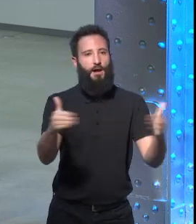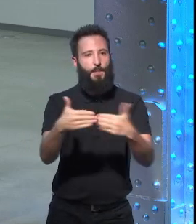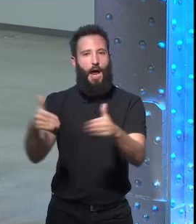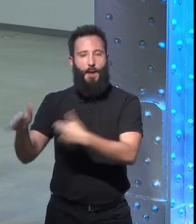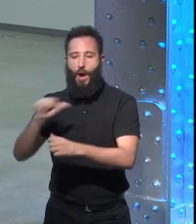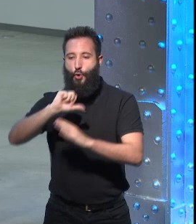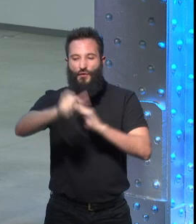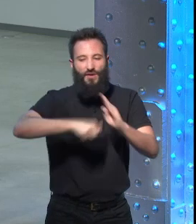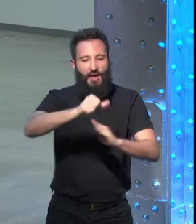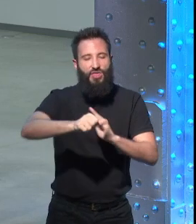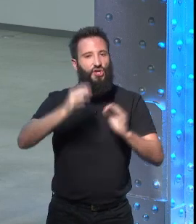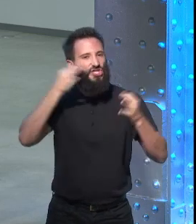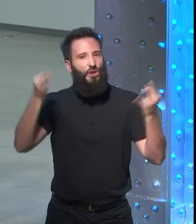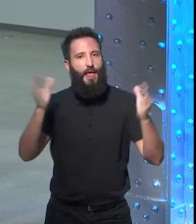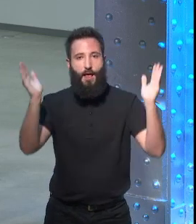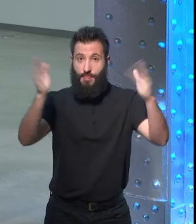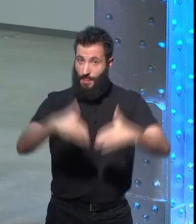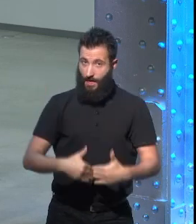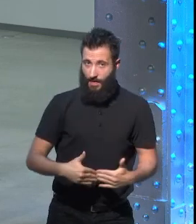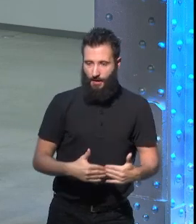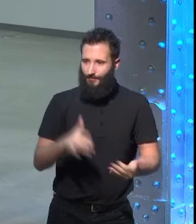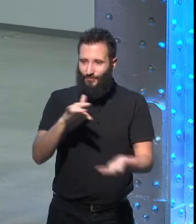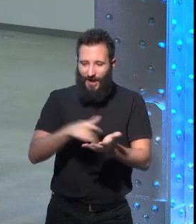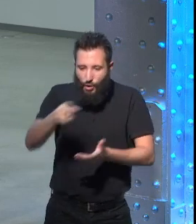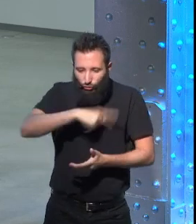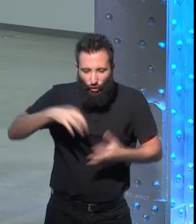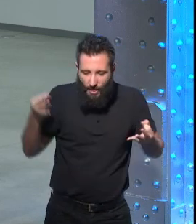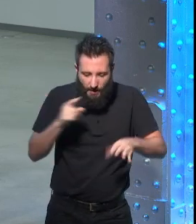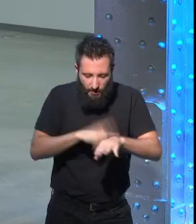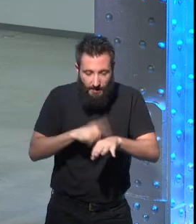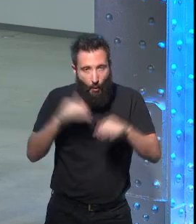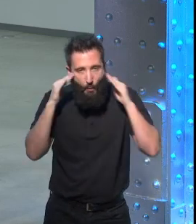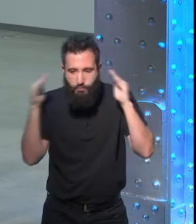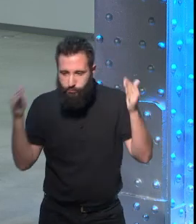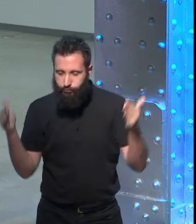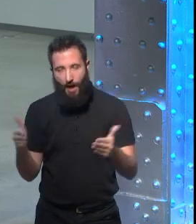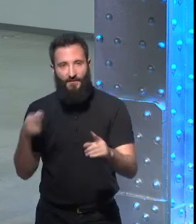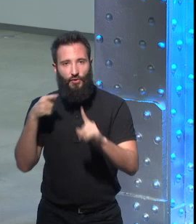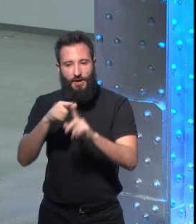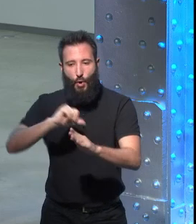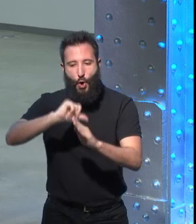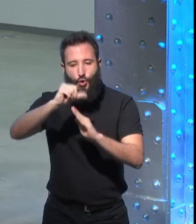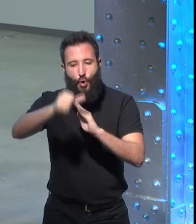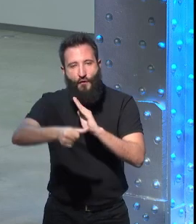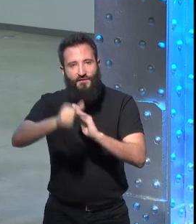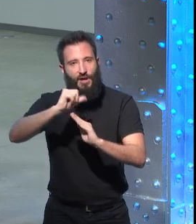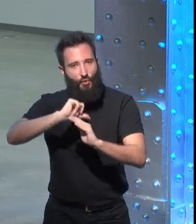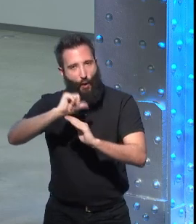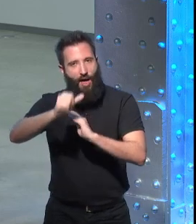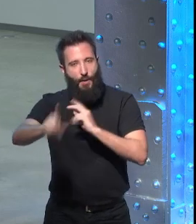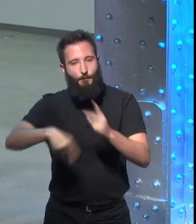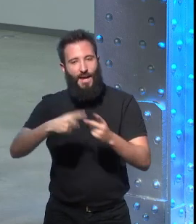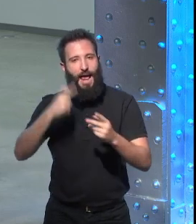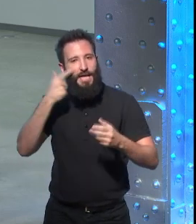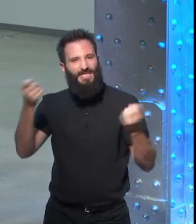de configuración de seguridad, y debemos de dedicarle un poco de tiempo para configurarlos y aportar la seguridad que